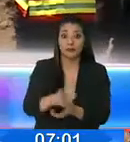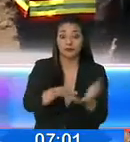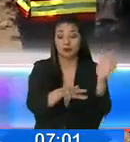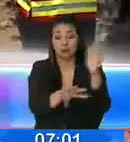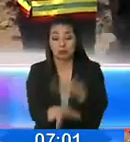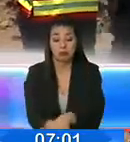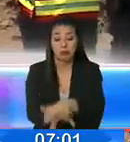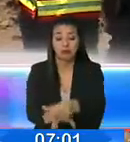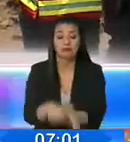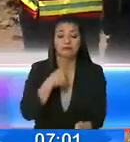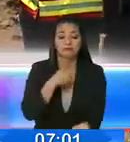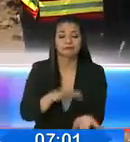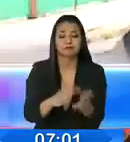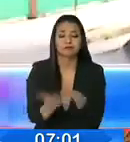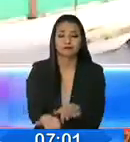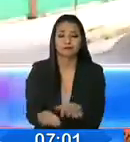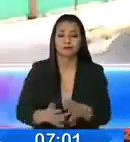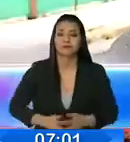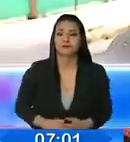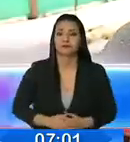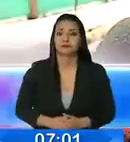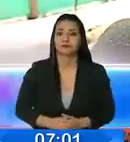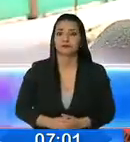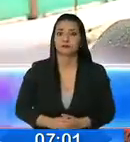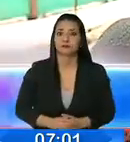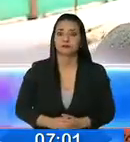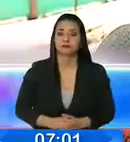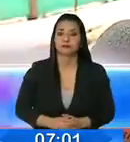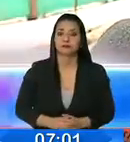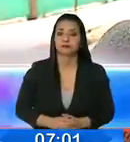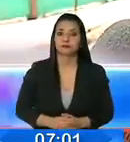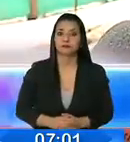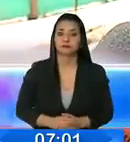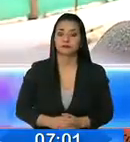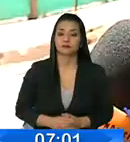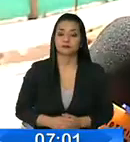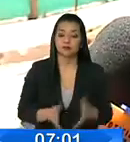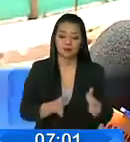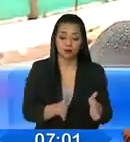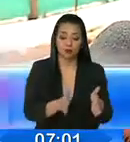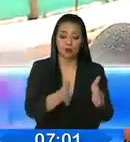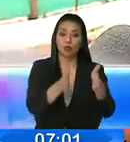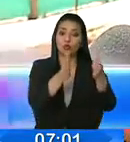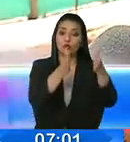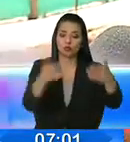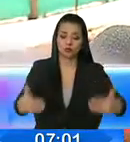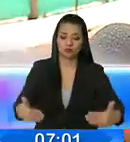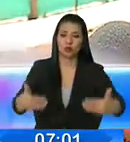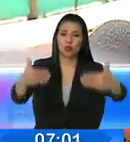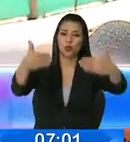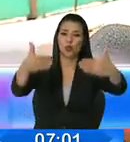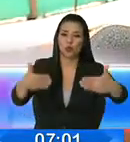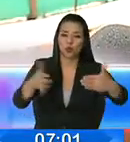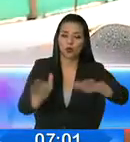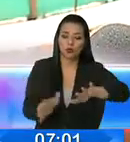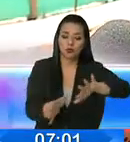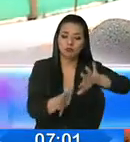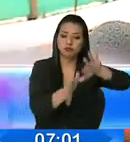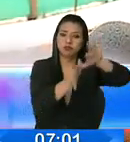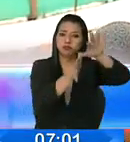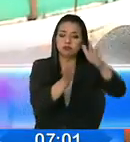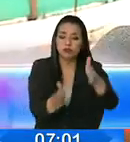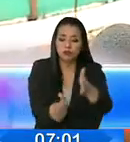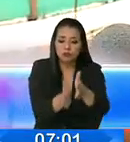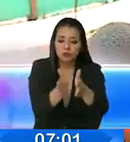la tierra producto del accidente. Bueno, aquí tenemos un desprendimiento de un muro, de parte de un muro de un talud,